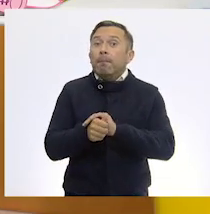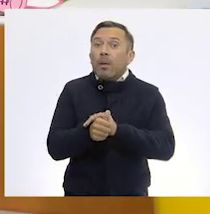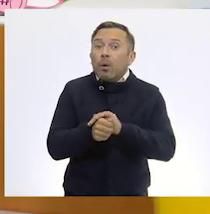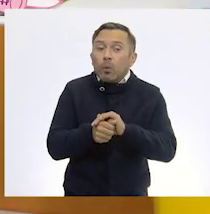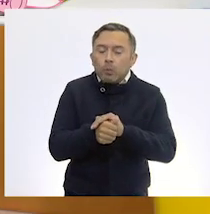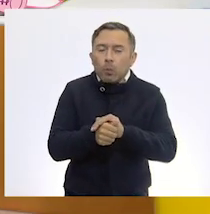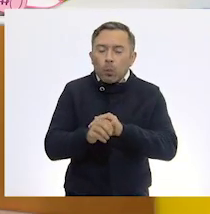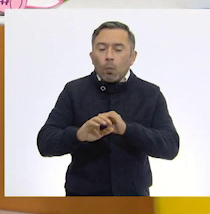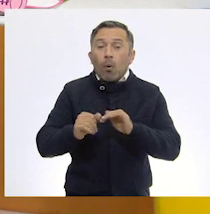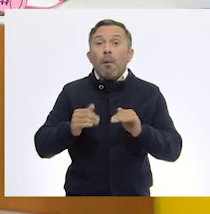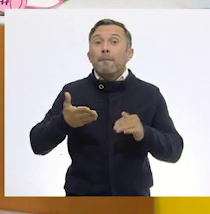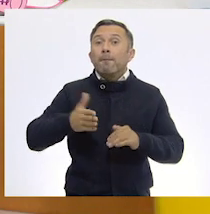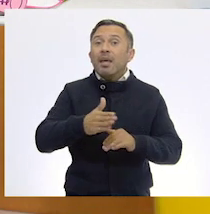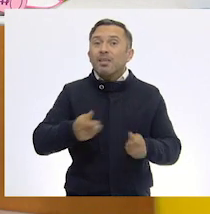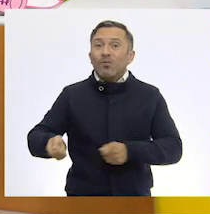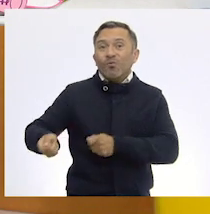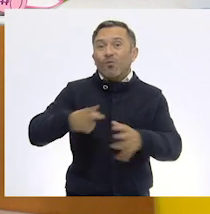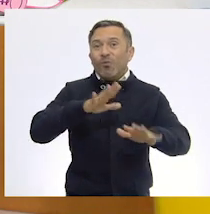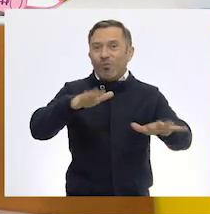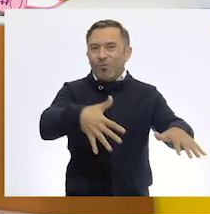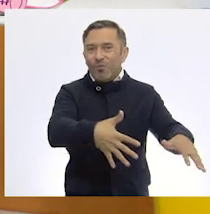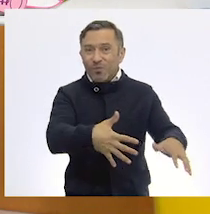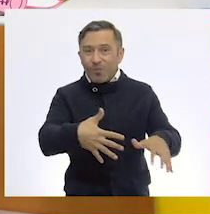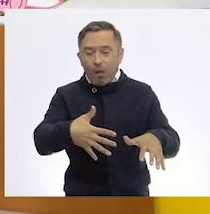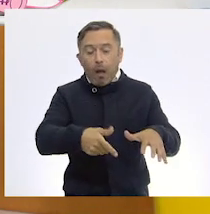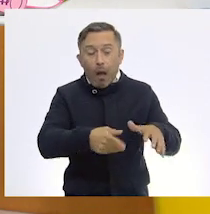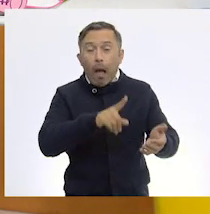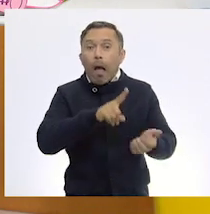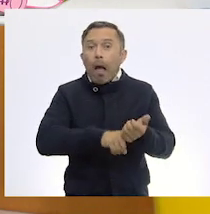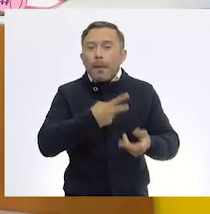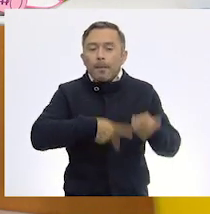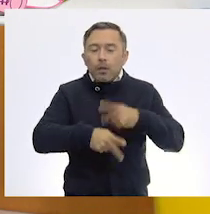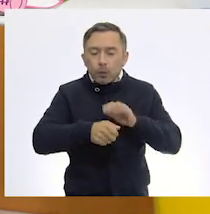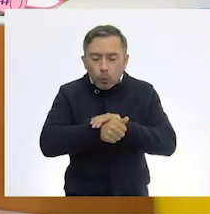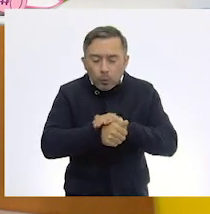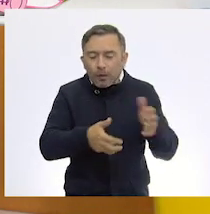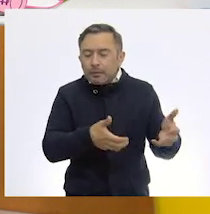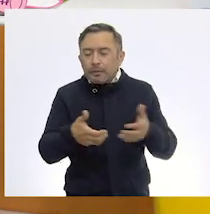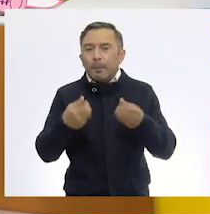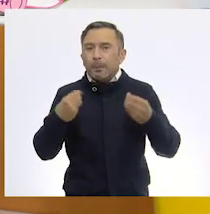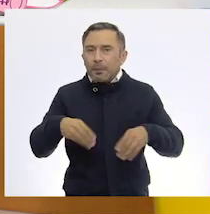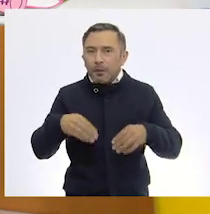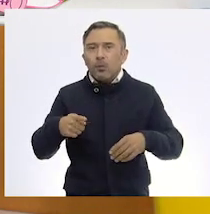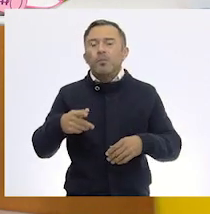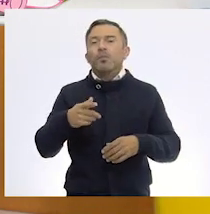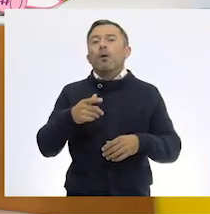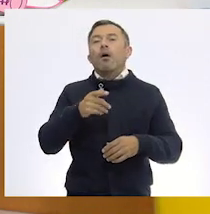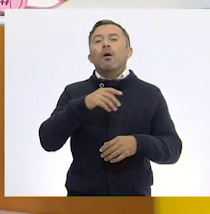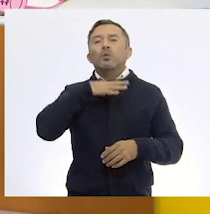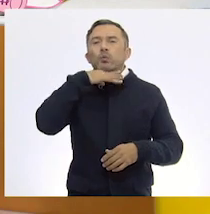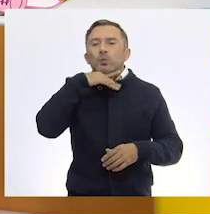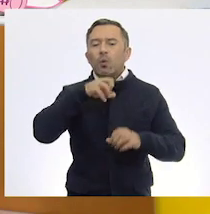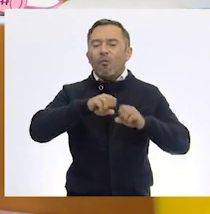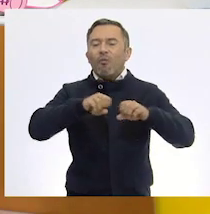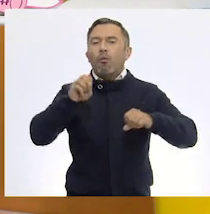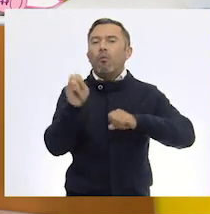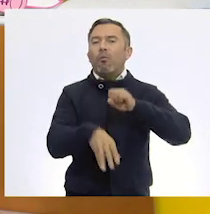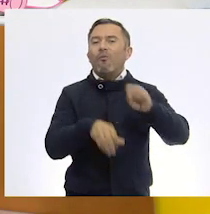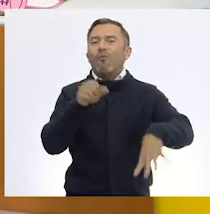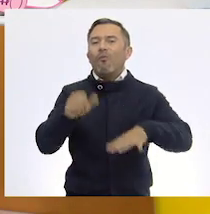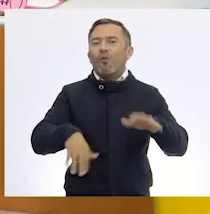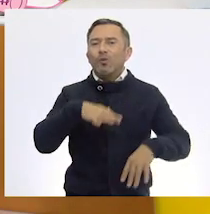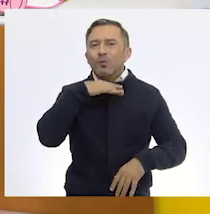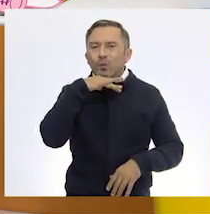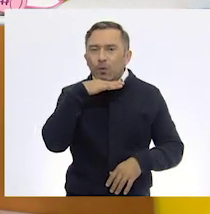humana. La perturbación del hábitat de anidación por actividad humana. La contaminación del mar y la modificación